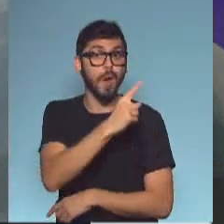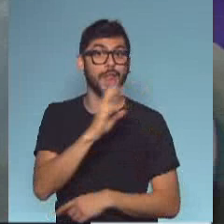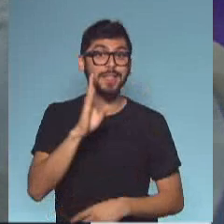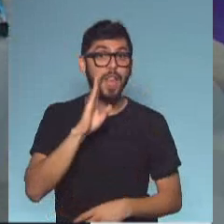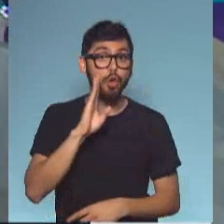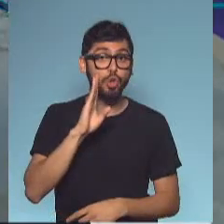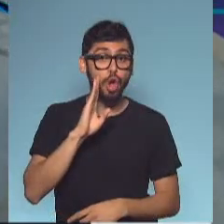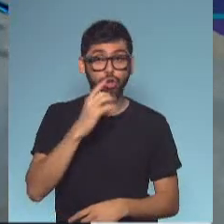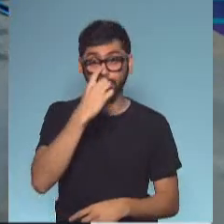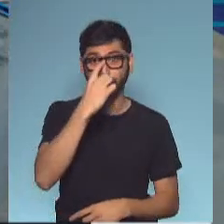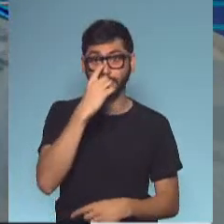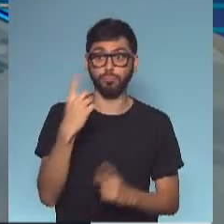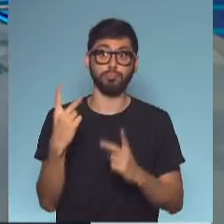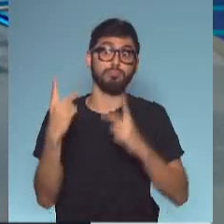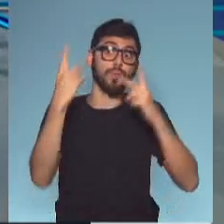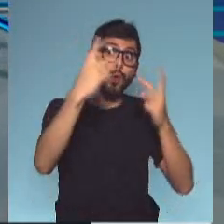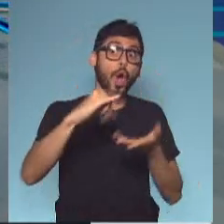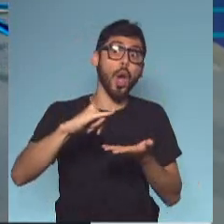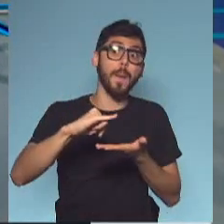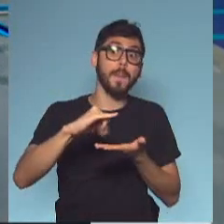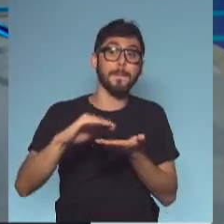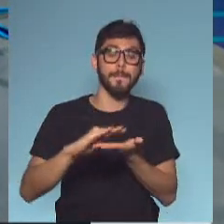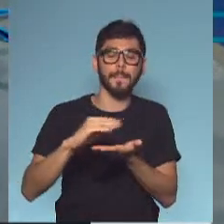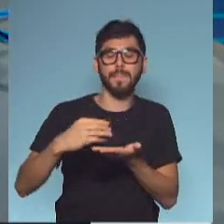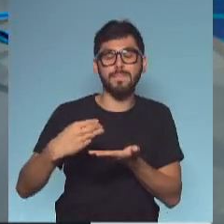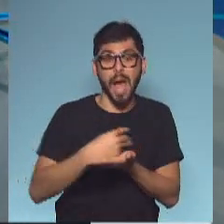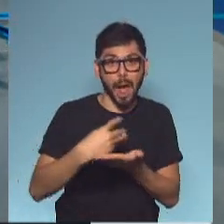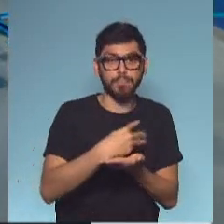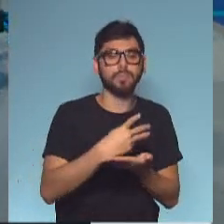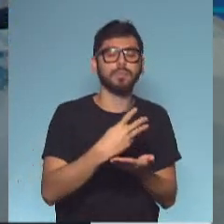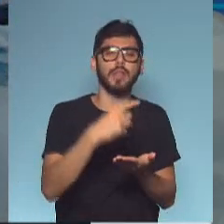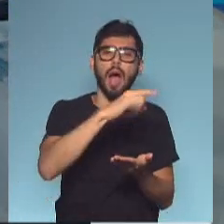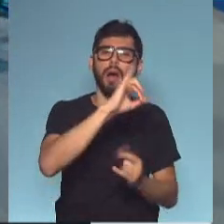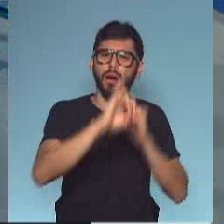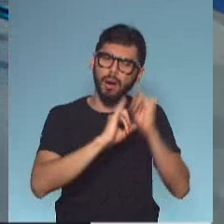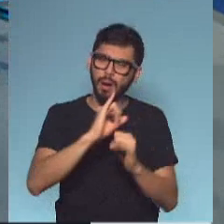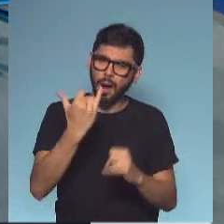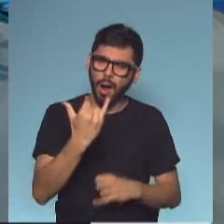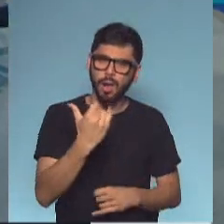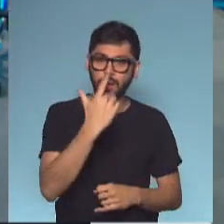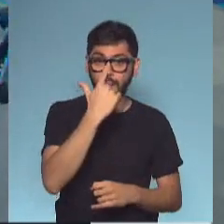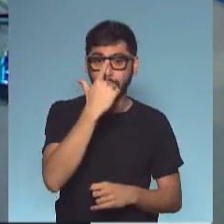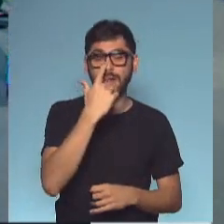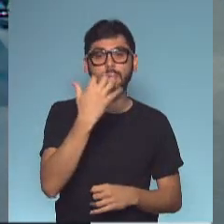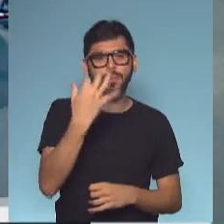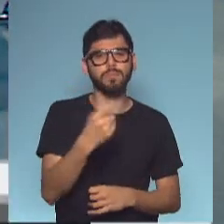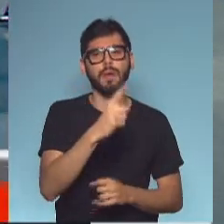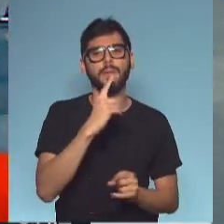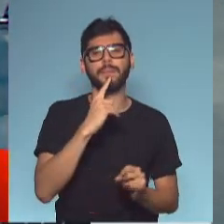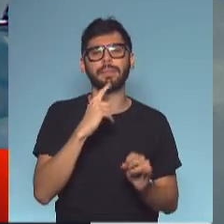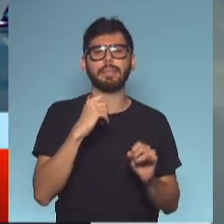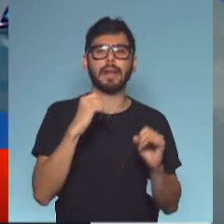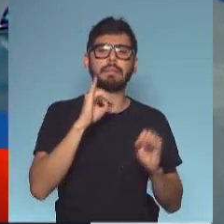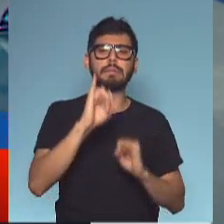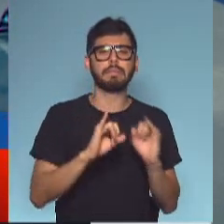Unidos, se vacunó al viajar a Miami. Aparecen algunas explicaciones. ¿Cómo estás, Nicolás? Bien. Y la explicación, el ensayo de explicación más o menos